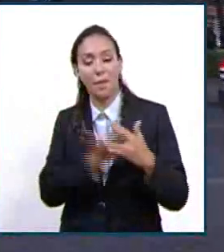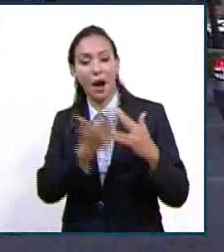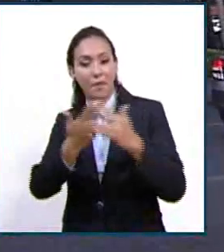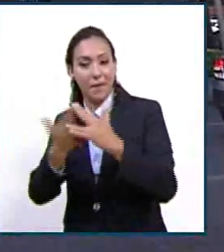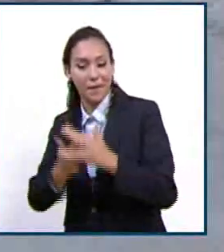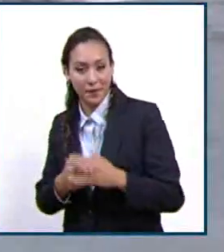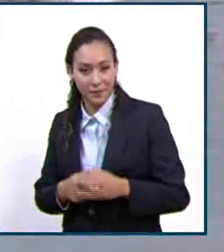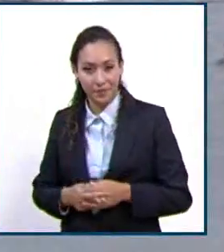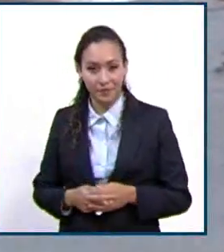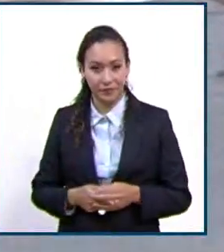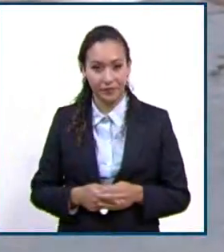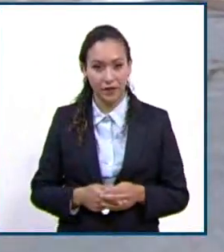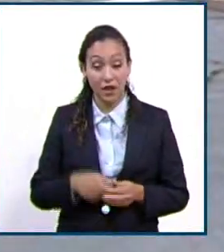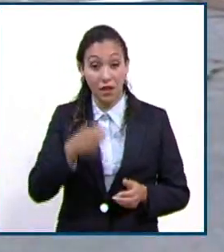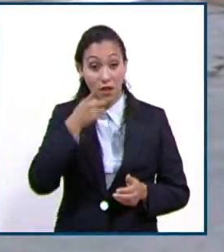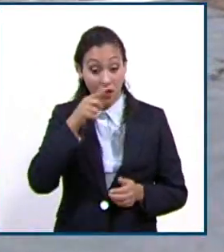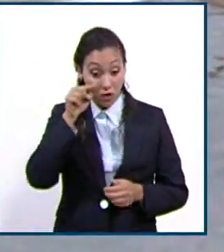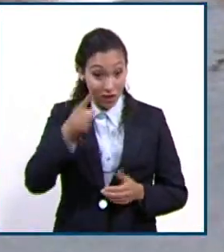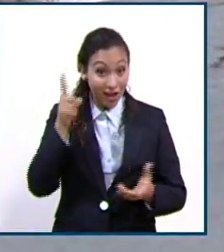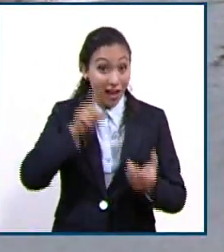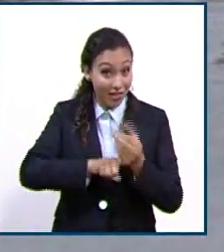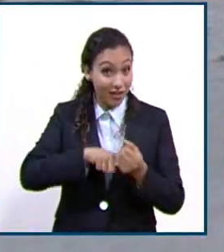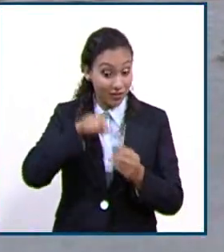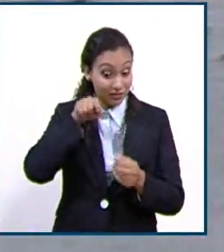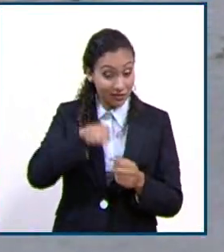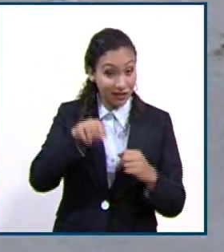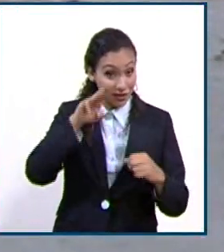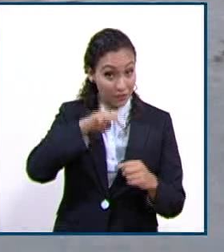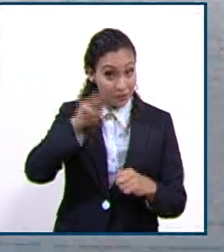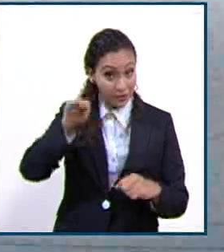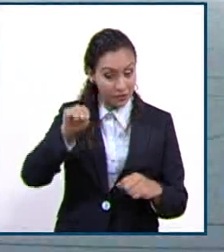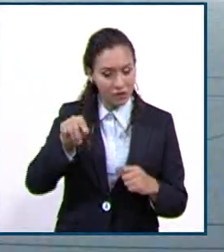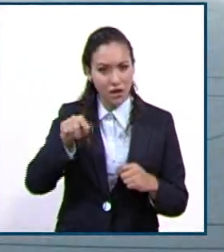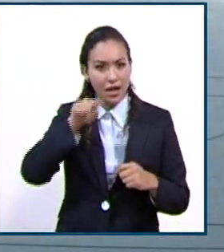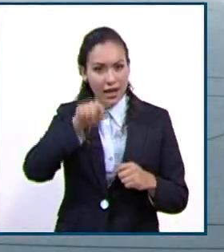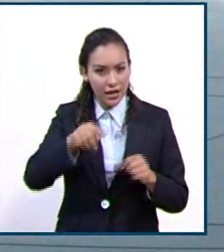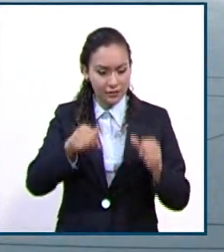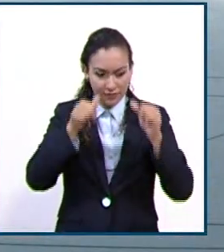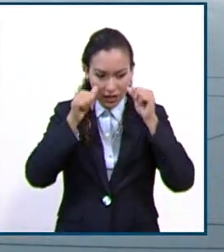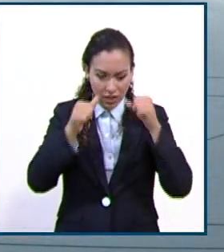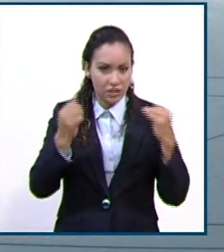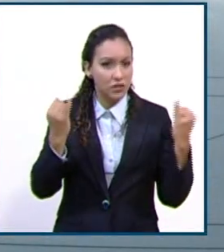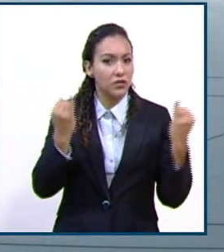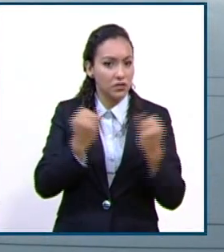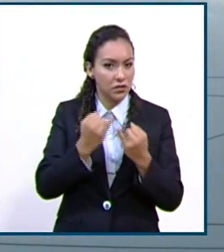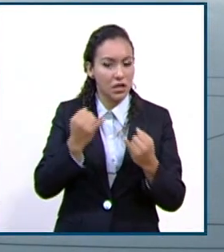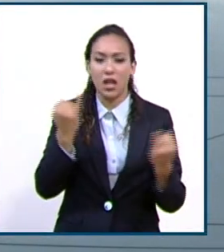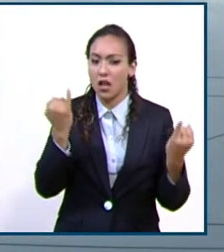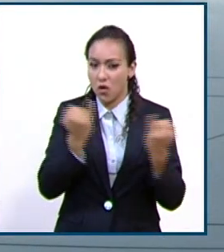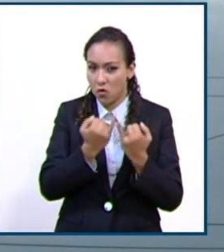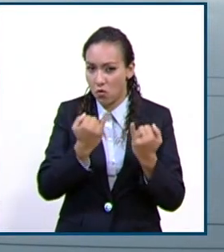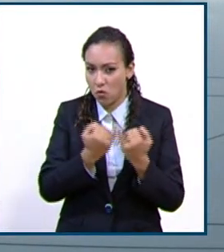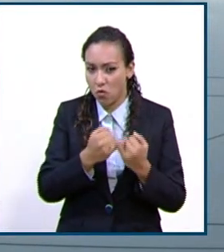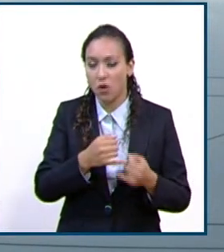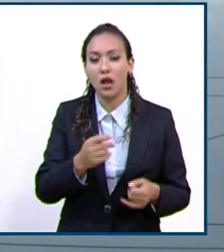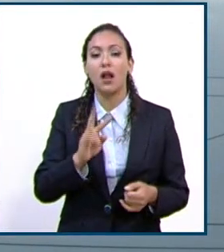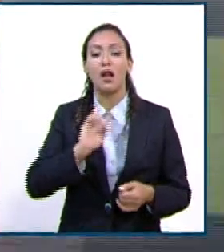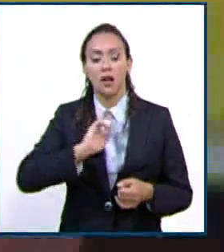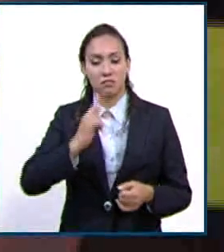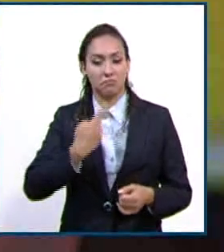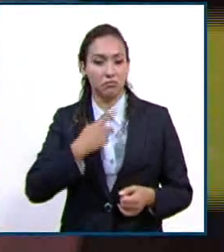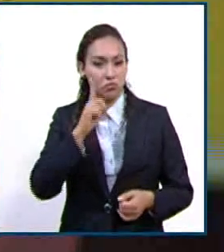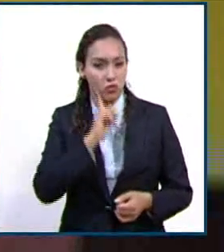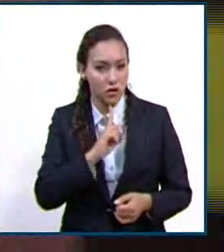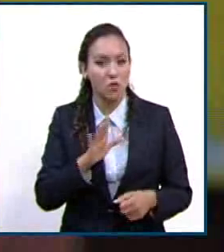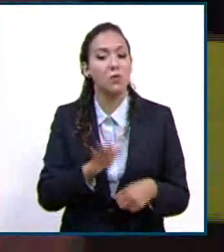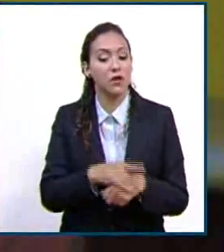por primera vez que dicha legislación no establece una distinción de que solo sea aplicable a mujeres cisgénero, es decir,